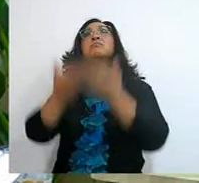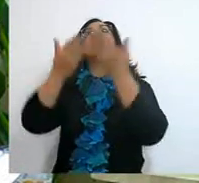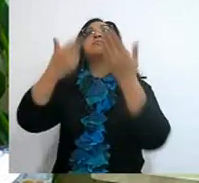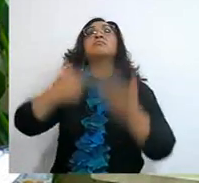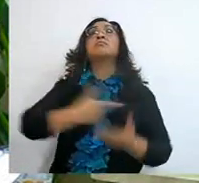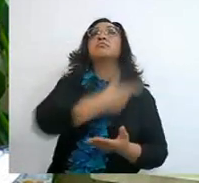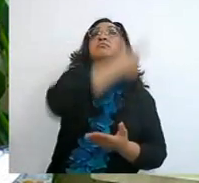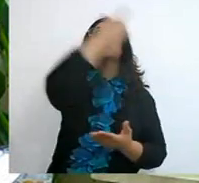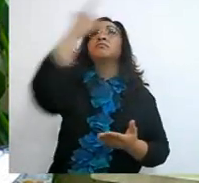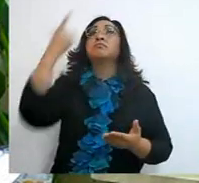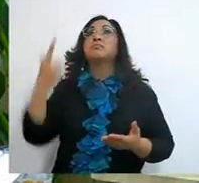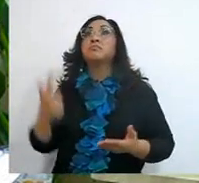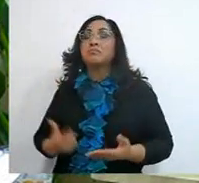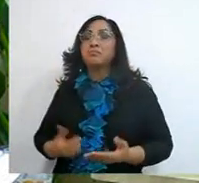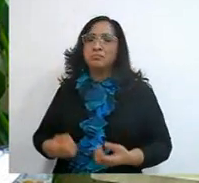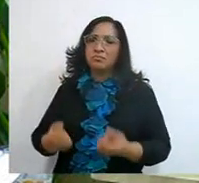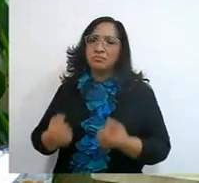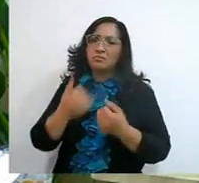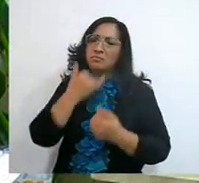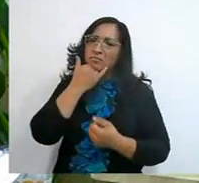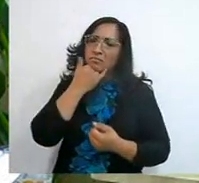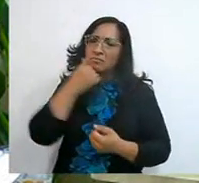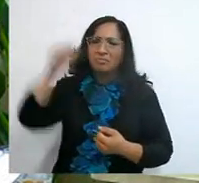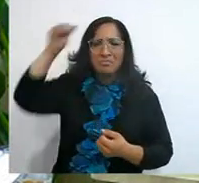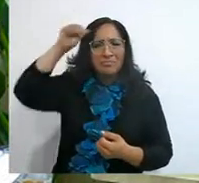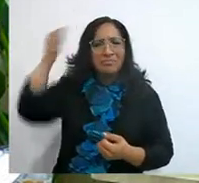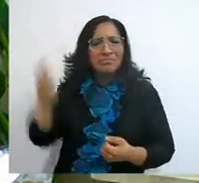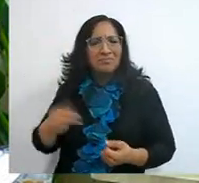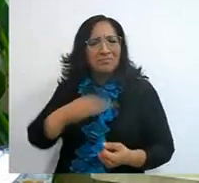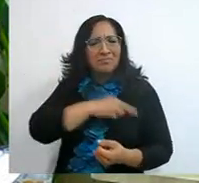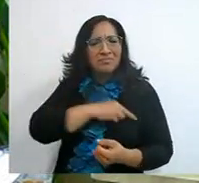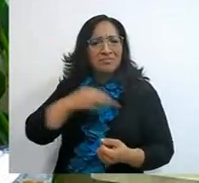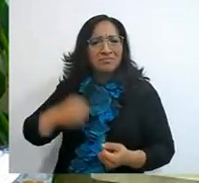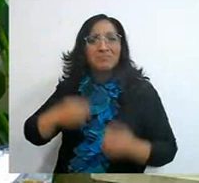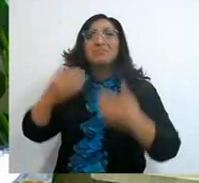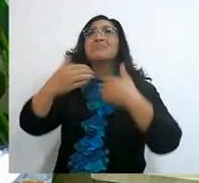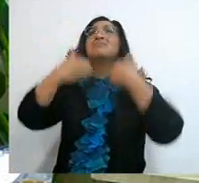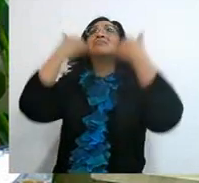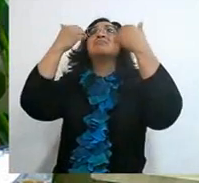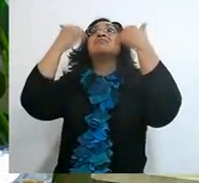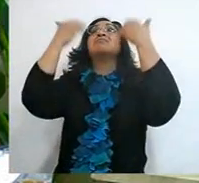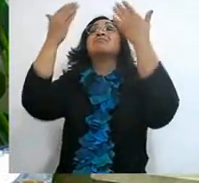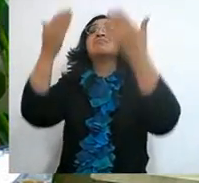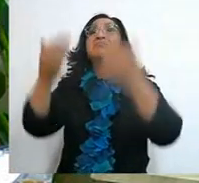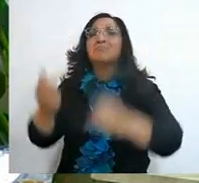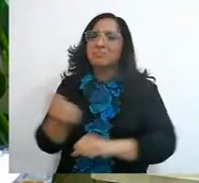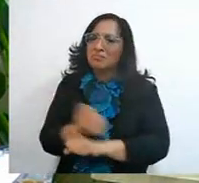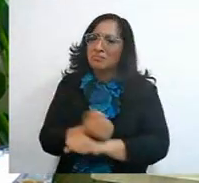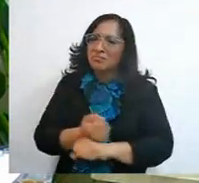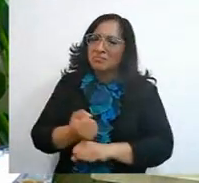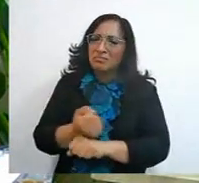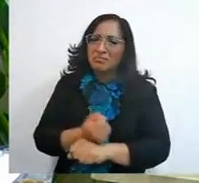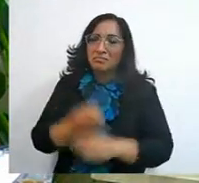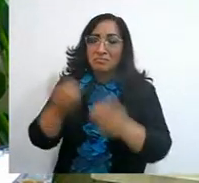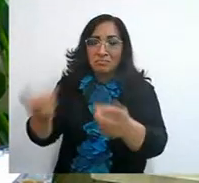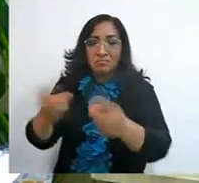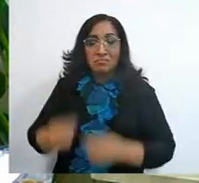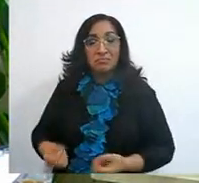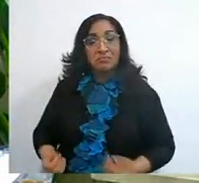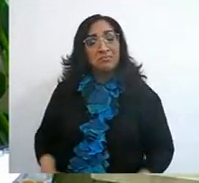y el perdón de nuestros pecados, exaltando aquella sangre que nos da